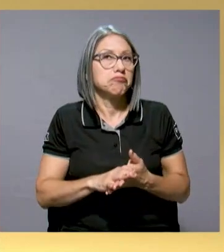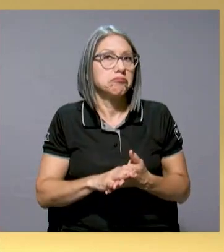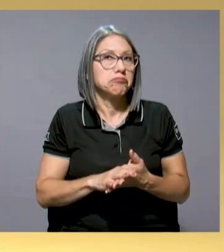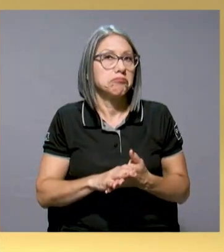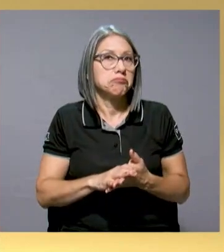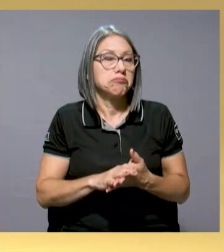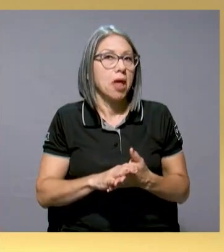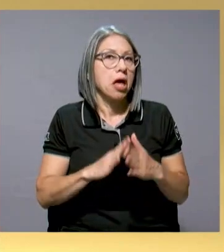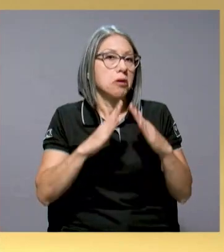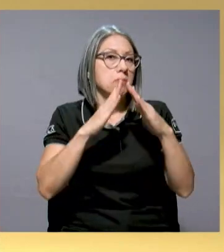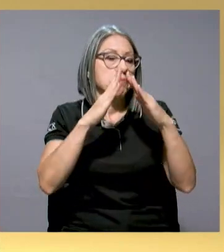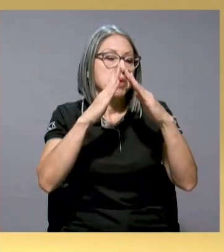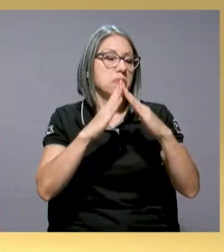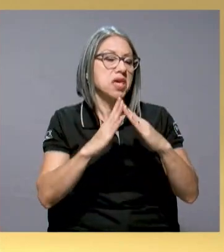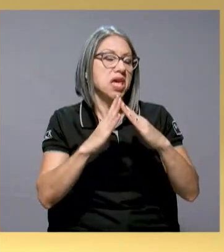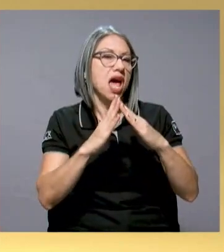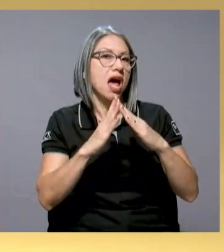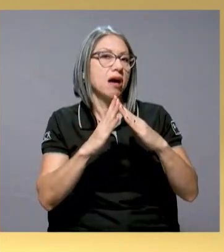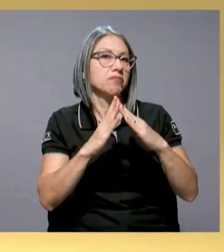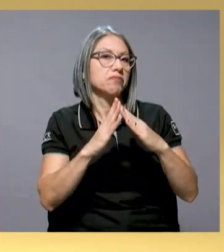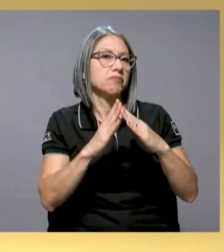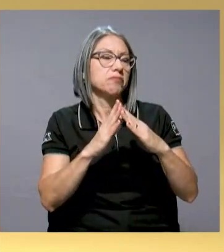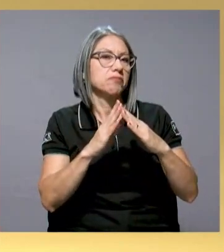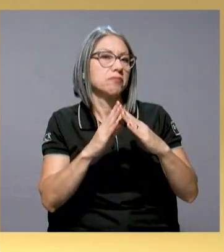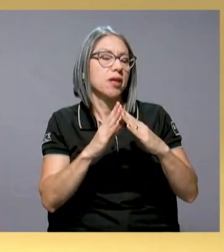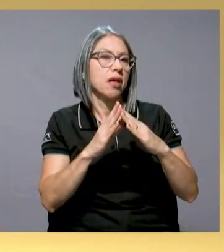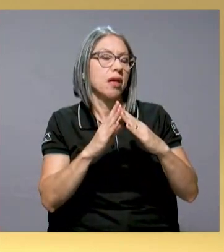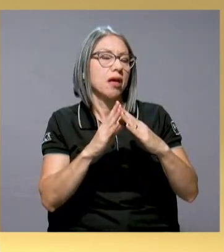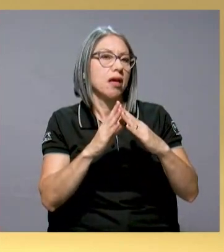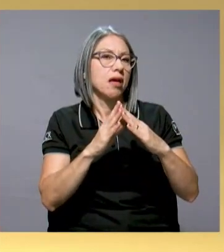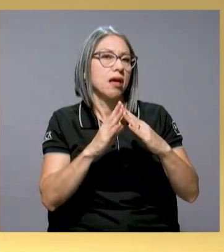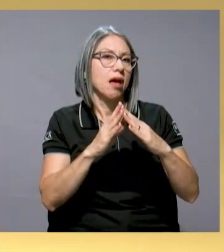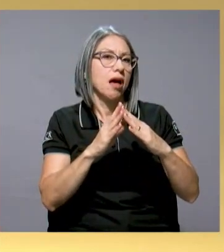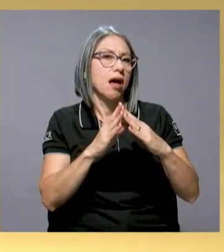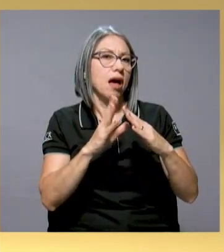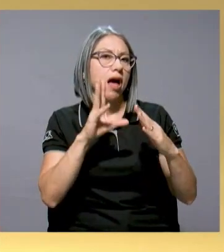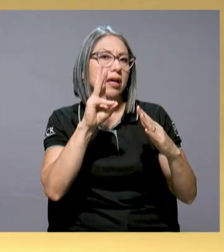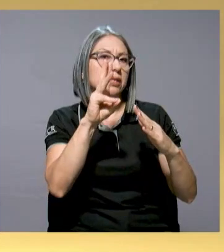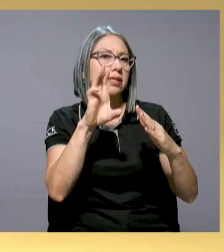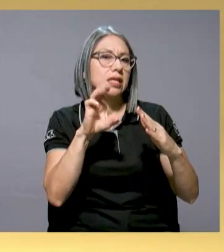600 metros de